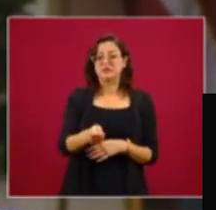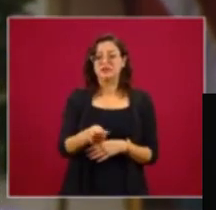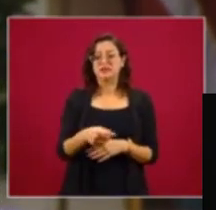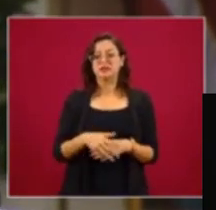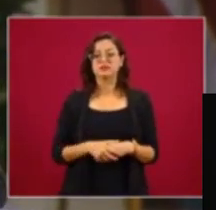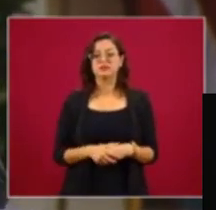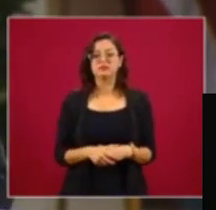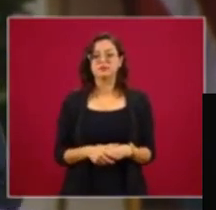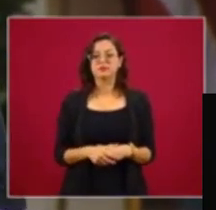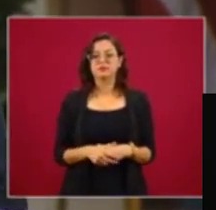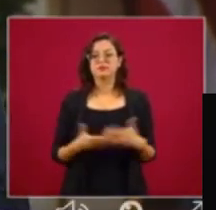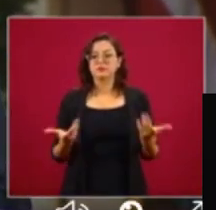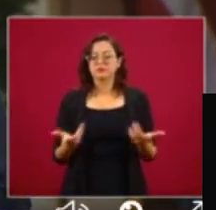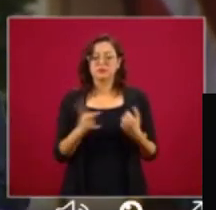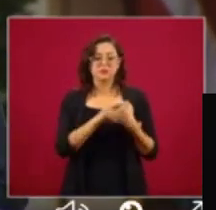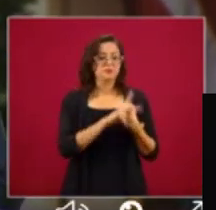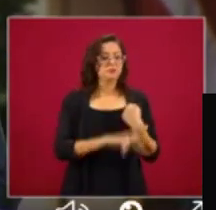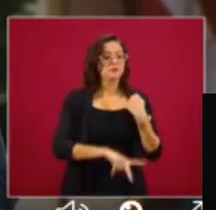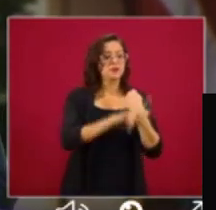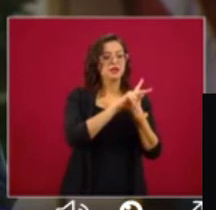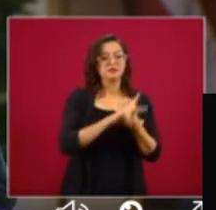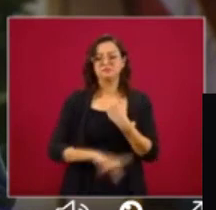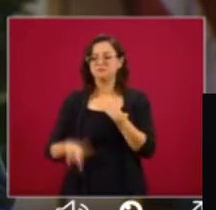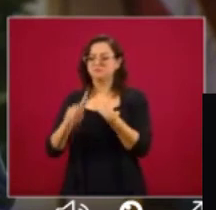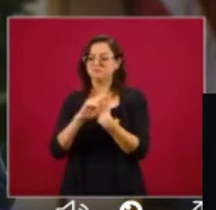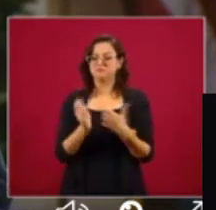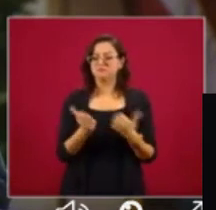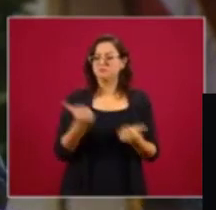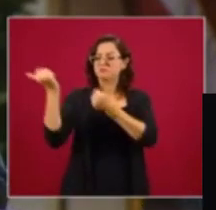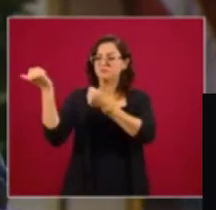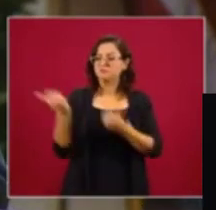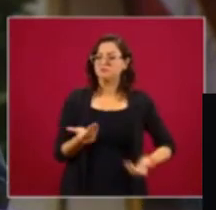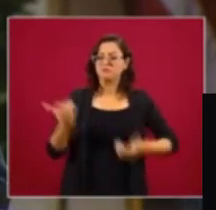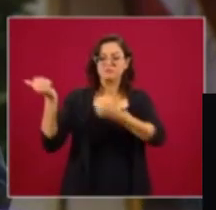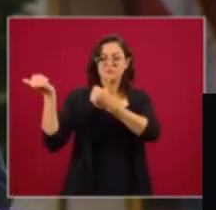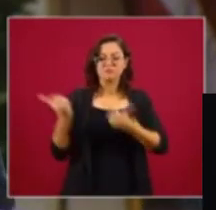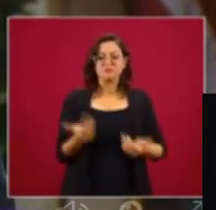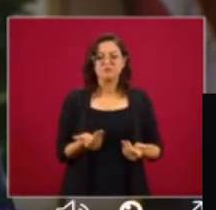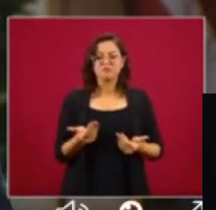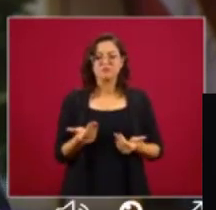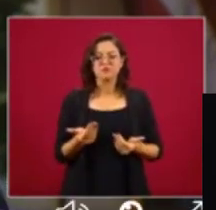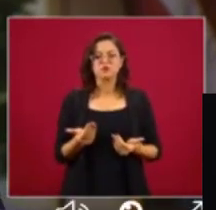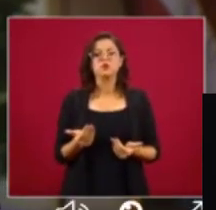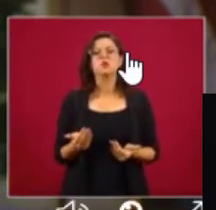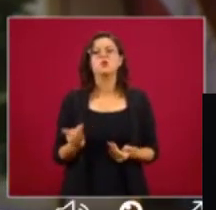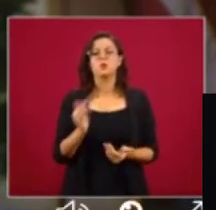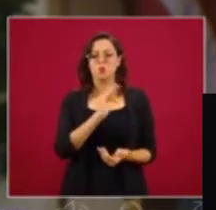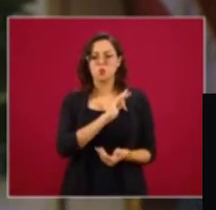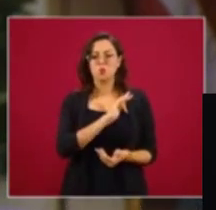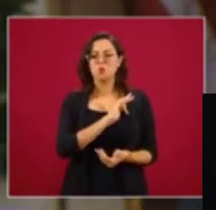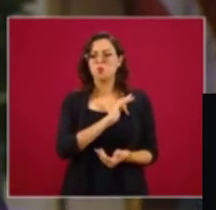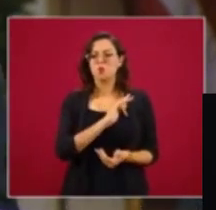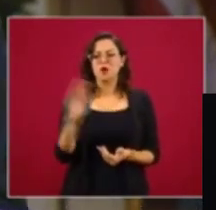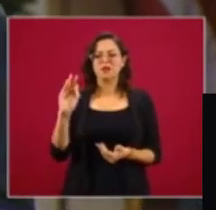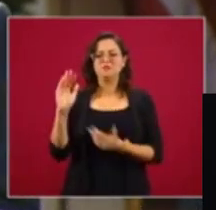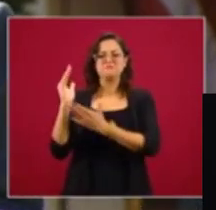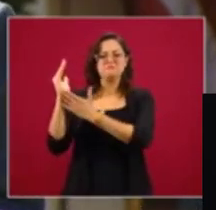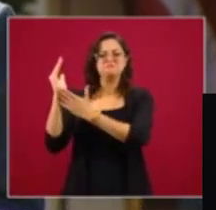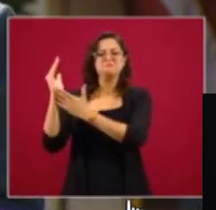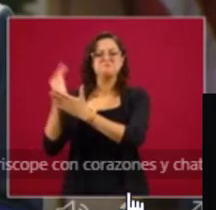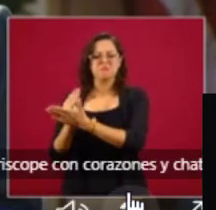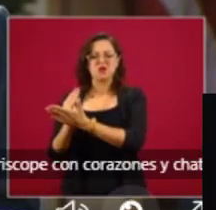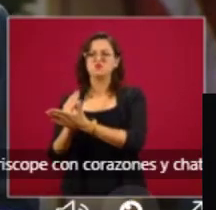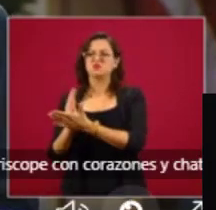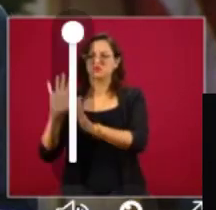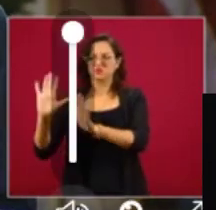que realizan nuestros países del resto del mundo pueden producirse en